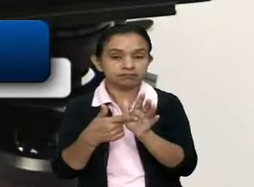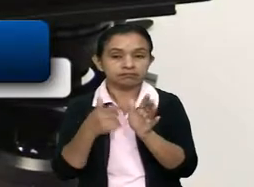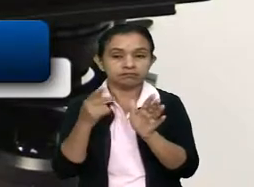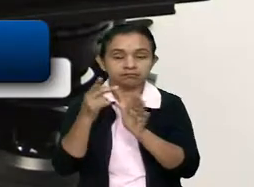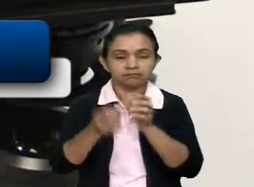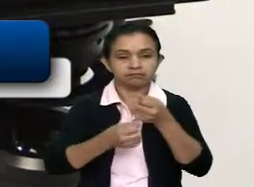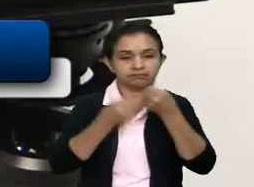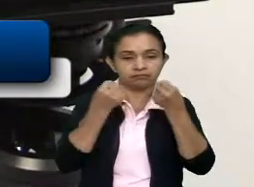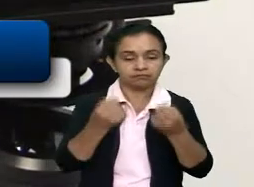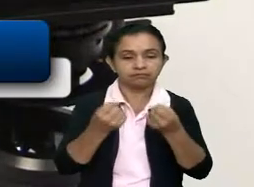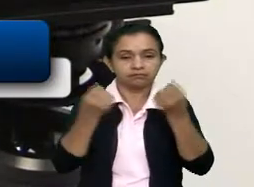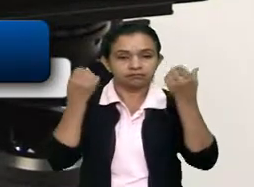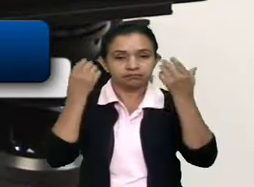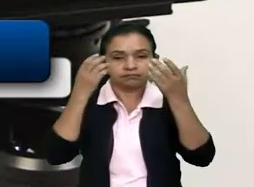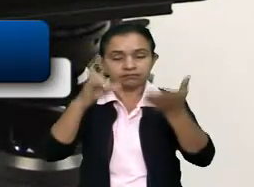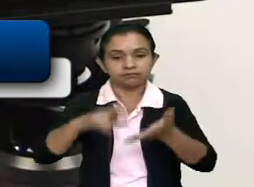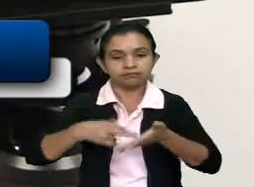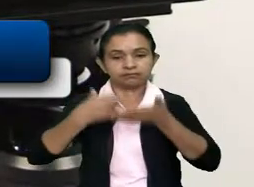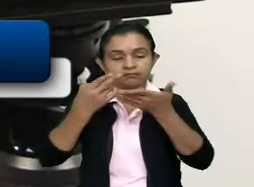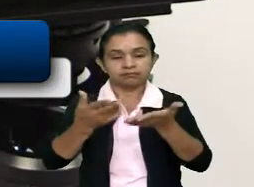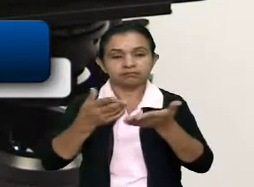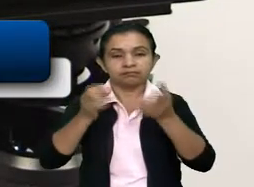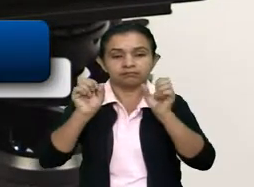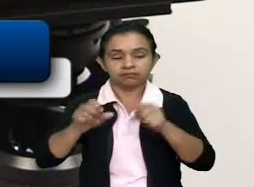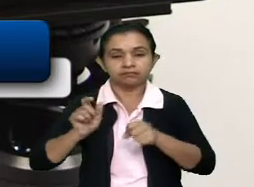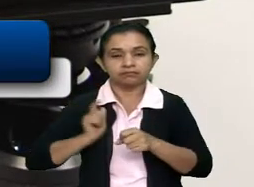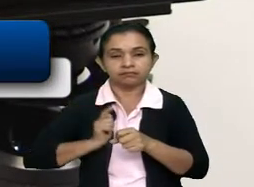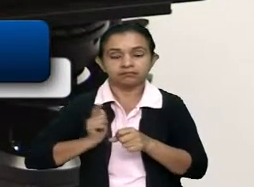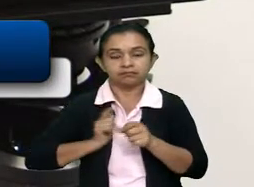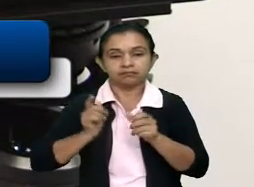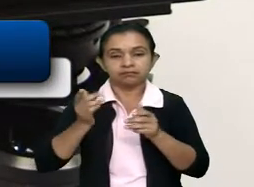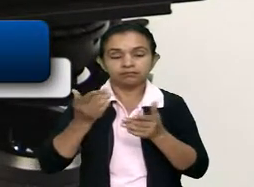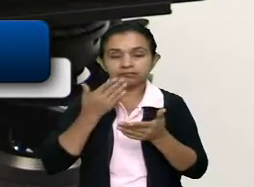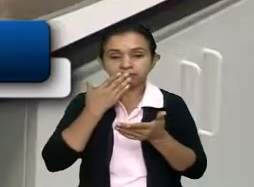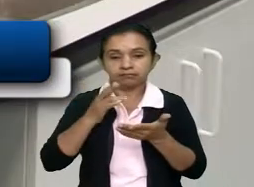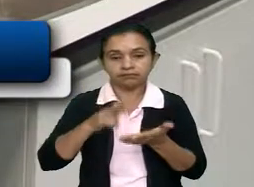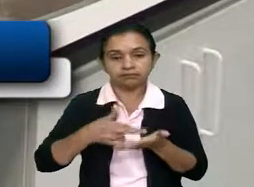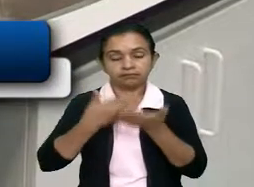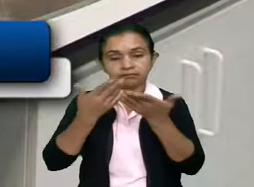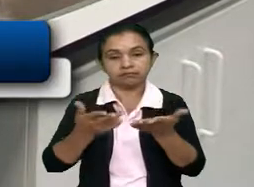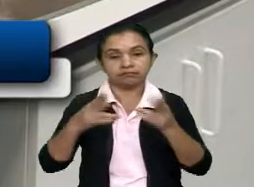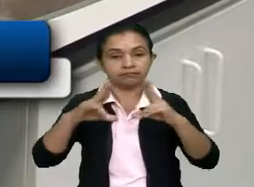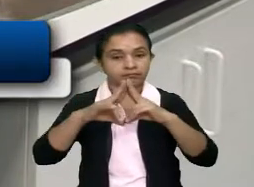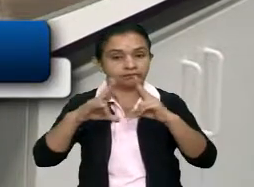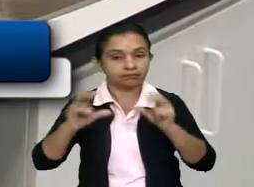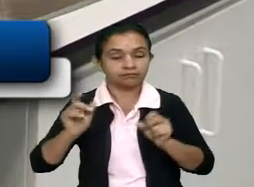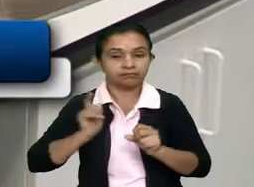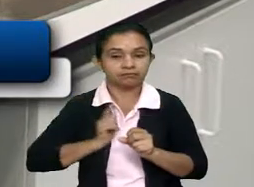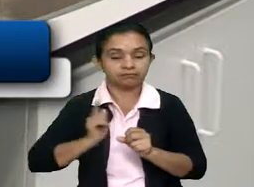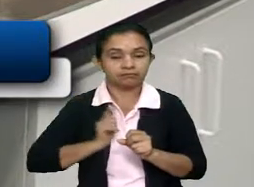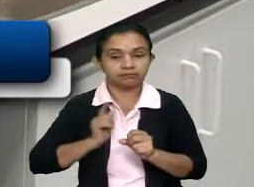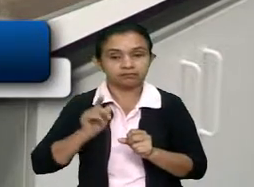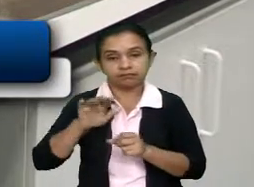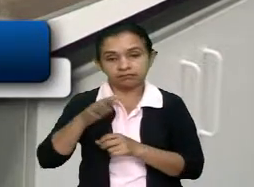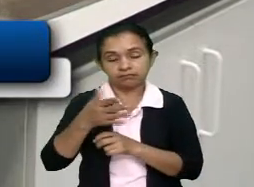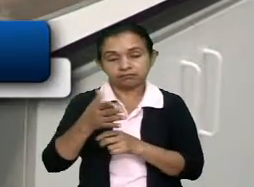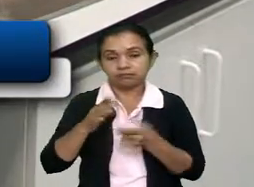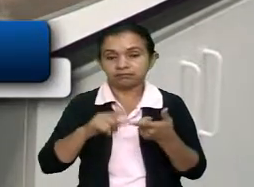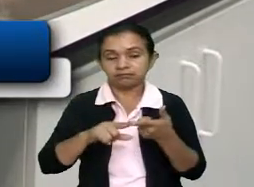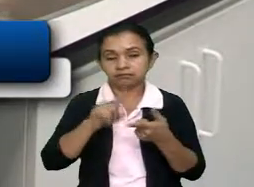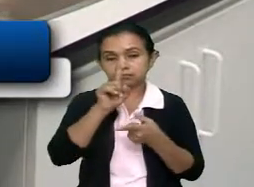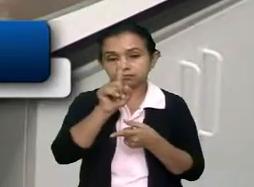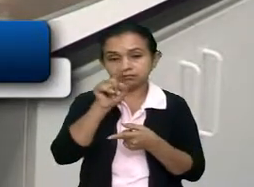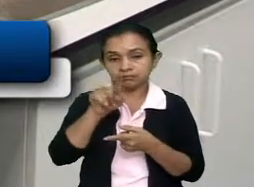fuerte cultura de donación voluntaria que les permite ir tener altos niveles de donación en nicaragua tenemos ahorita alrededor del